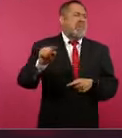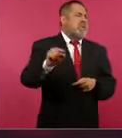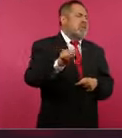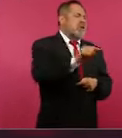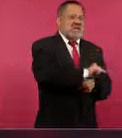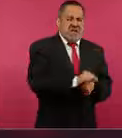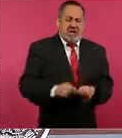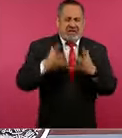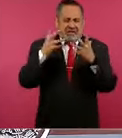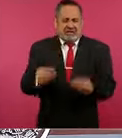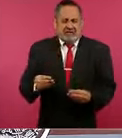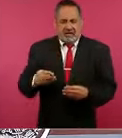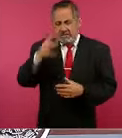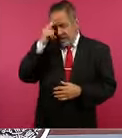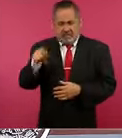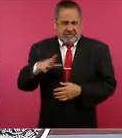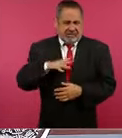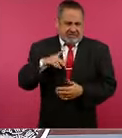en todo México.